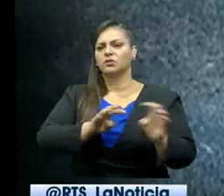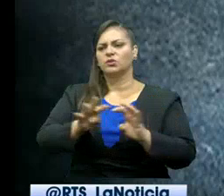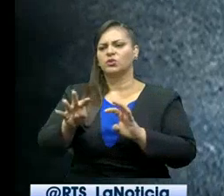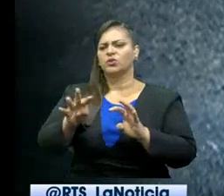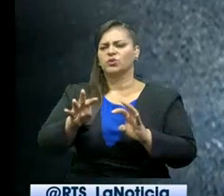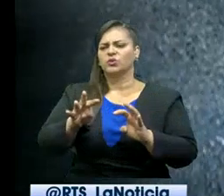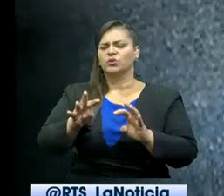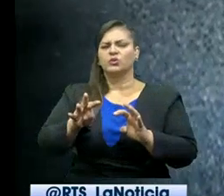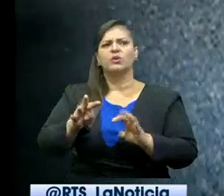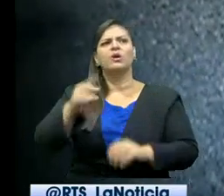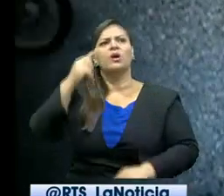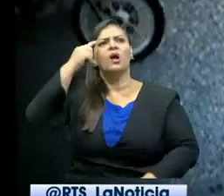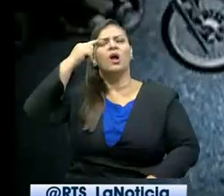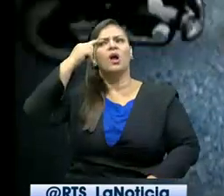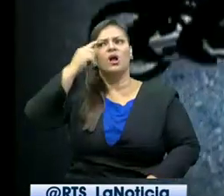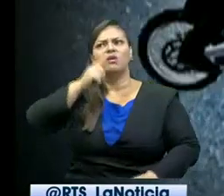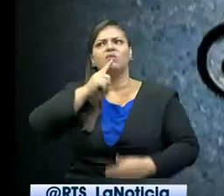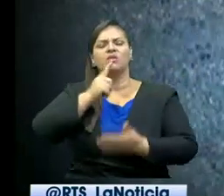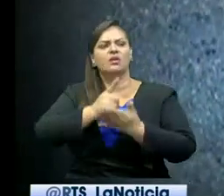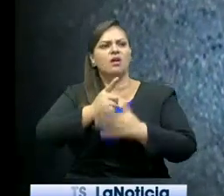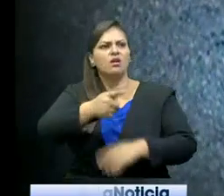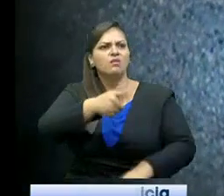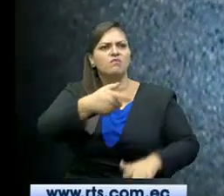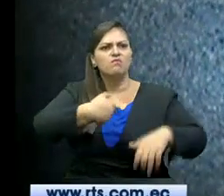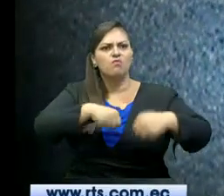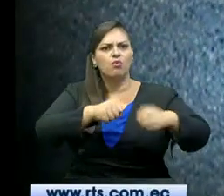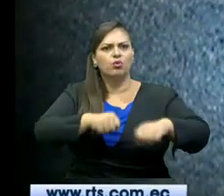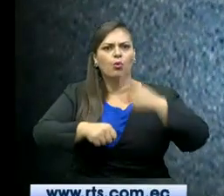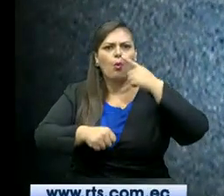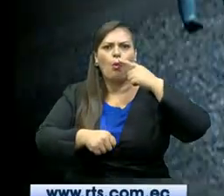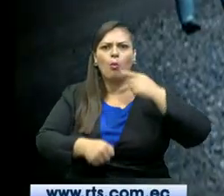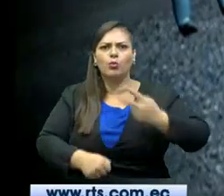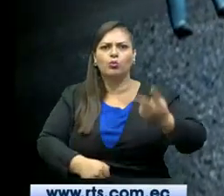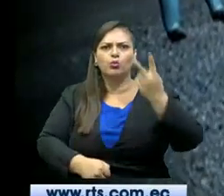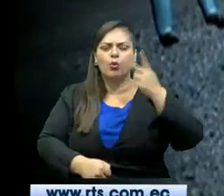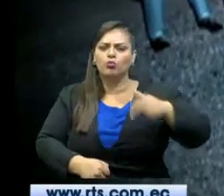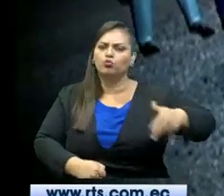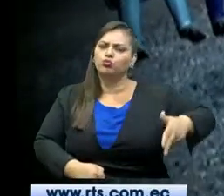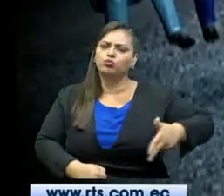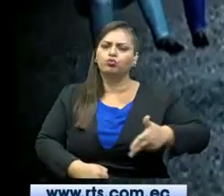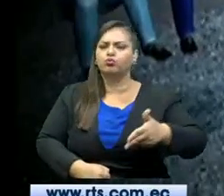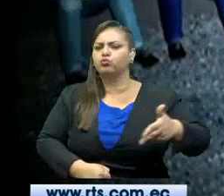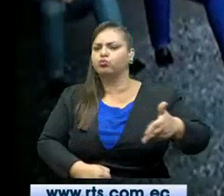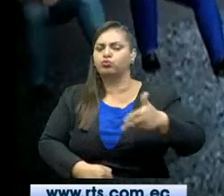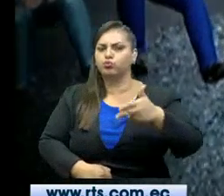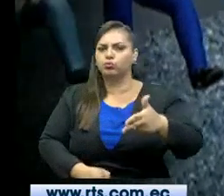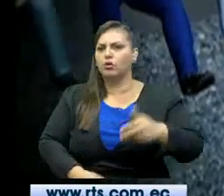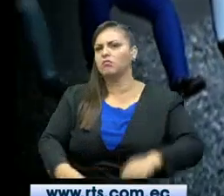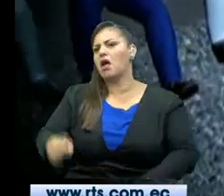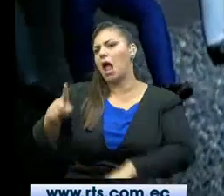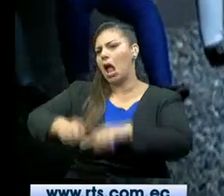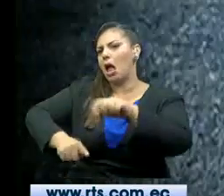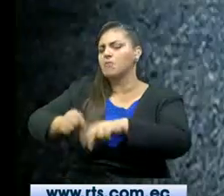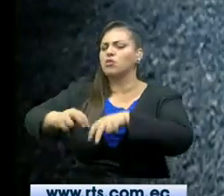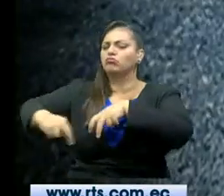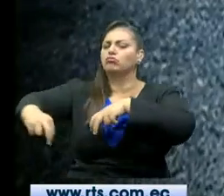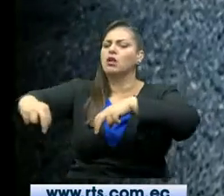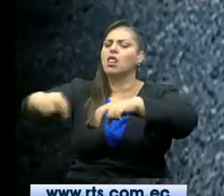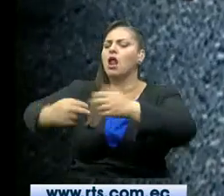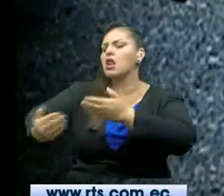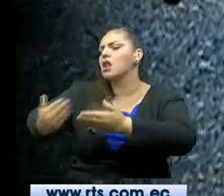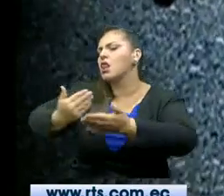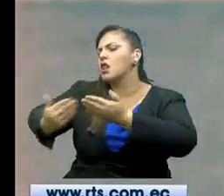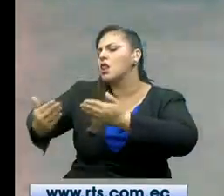moto acabó con la calma del sector. En ella iban dos individuos quienes se acercaron a un grupo de amigos que conversaban sobre